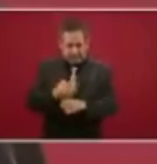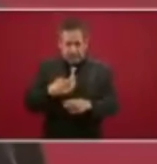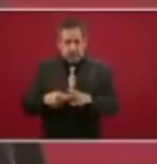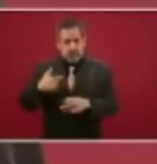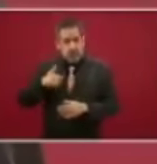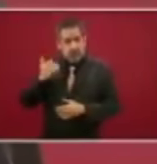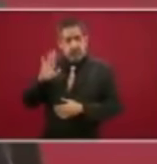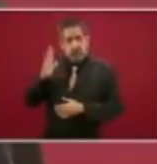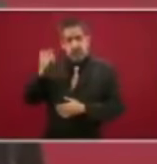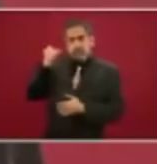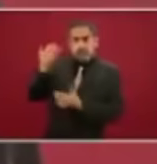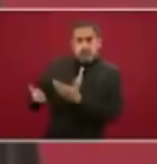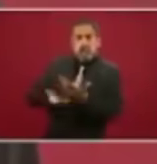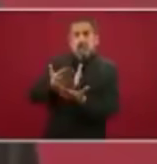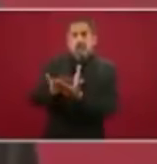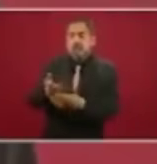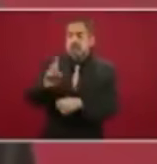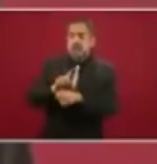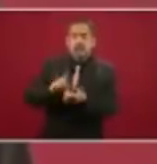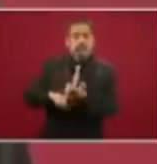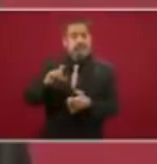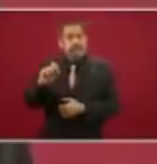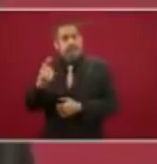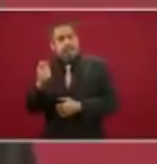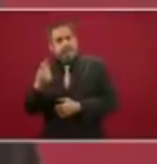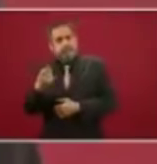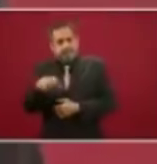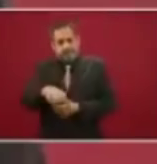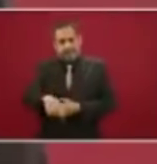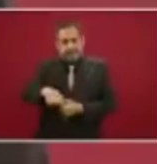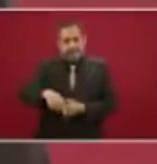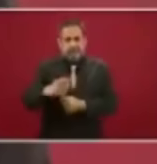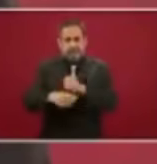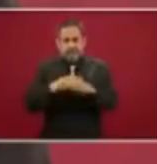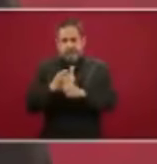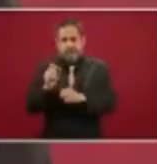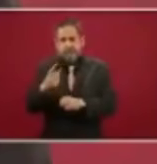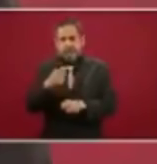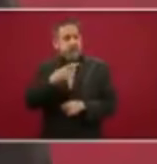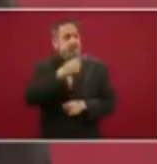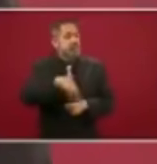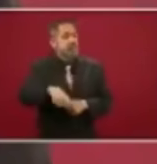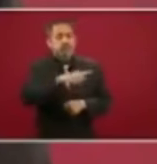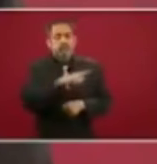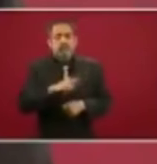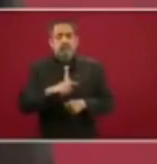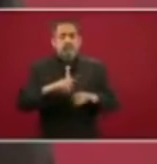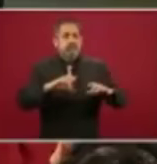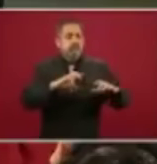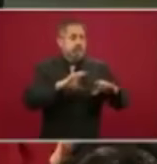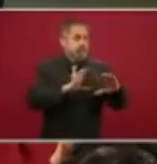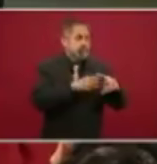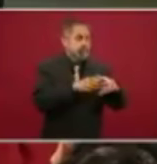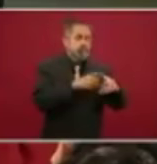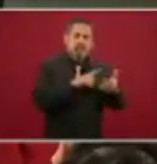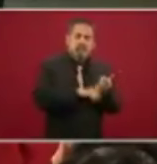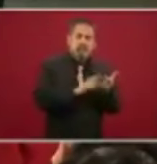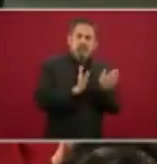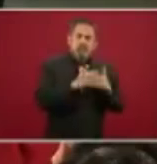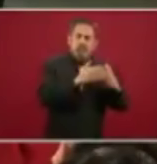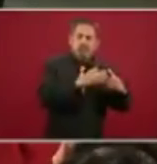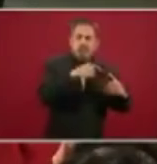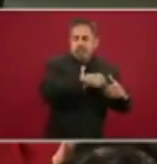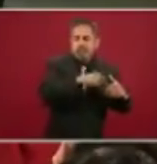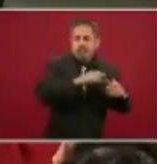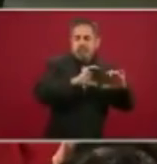Propuse también el 21, nada más que los representantes del conservadurismo en el